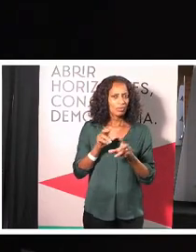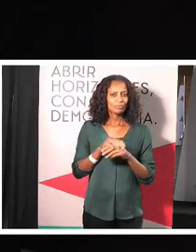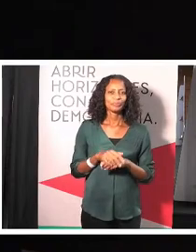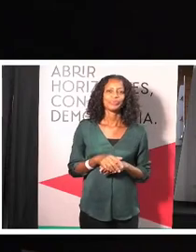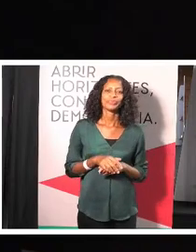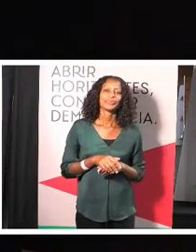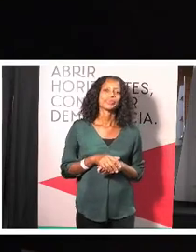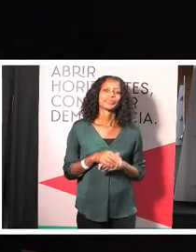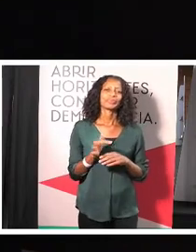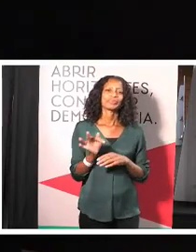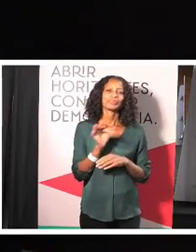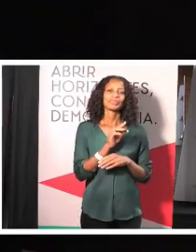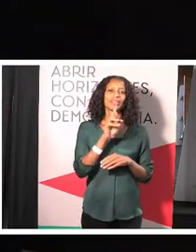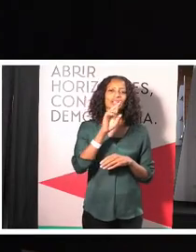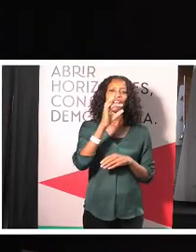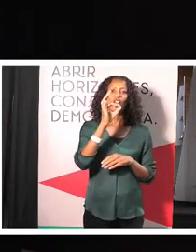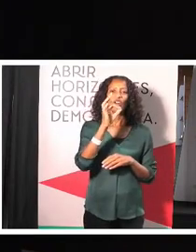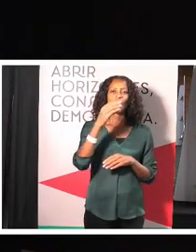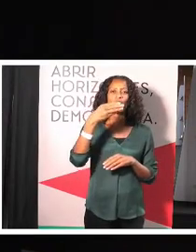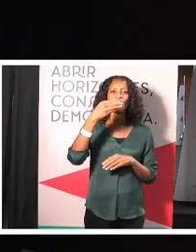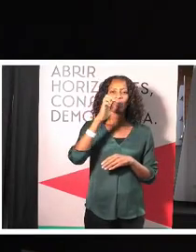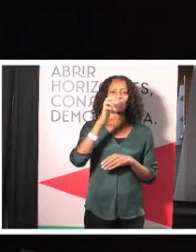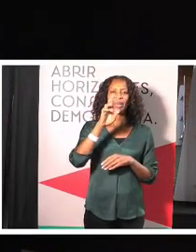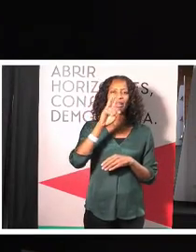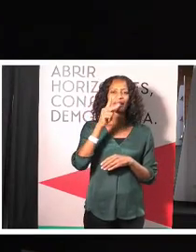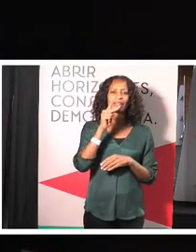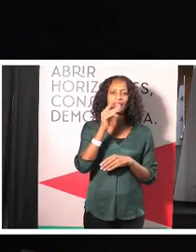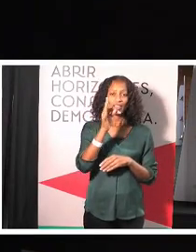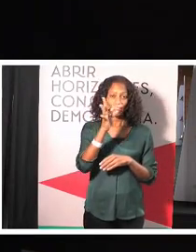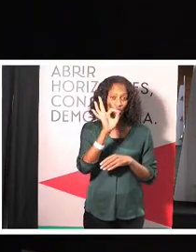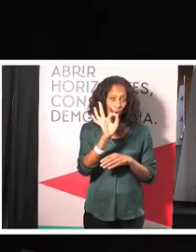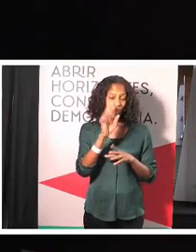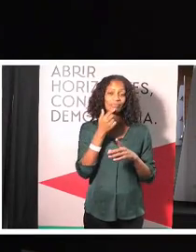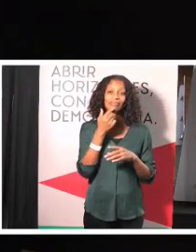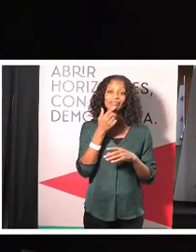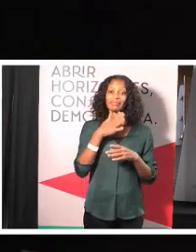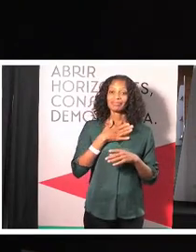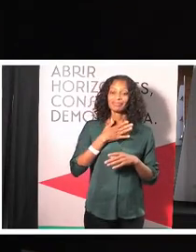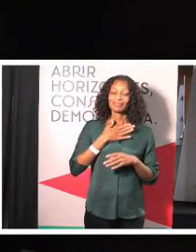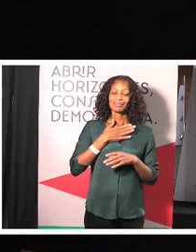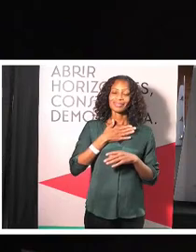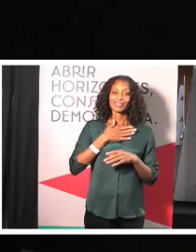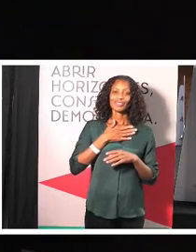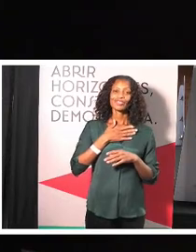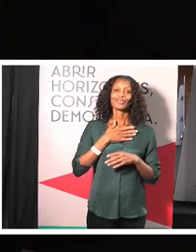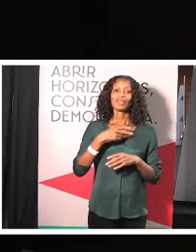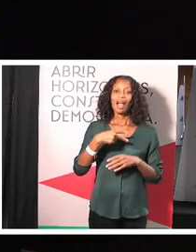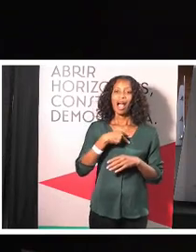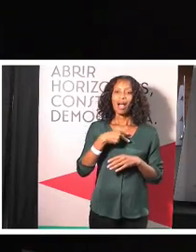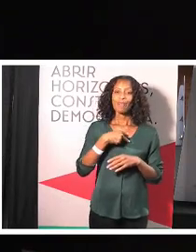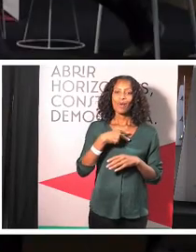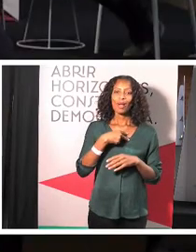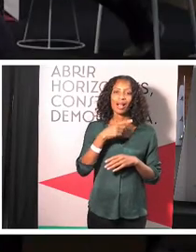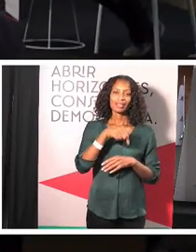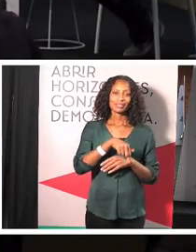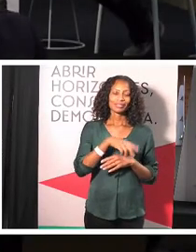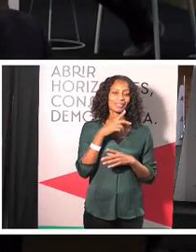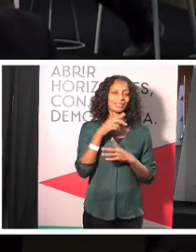Roberto, nuestro jurista de cabecera, tiene ya el micrófono puesto, creo que está sonando.